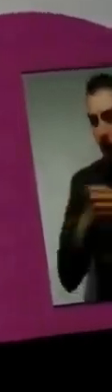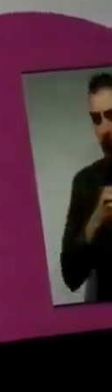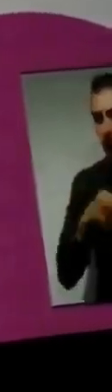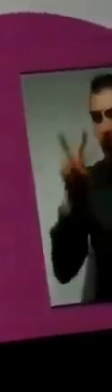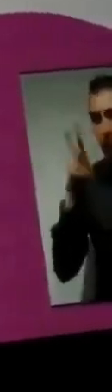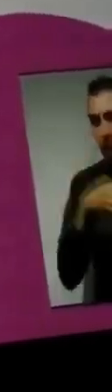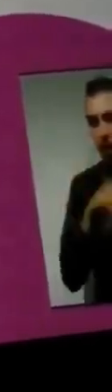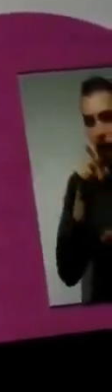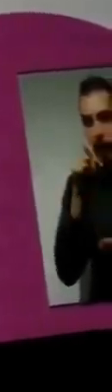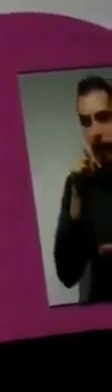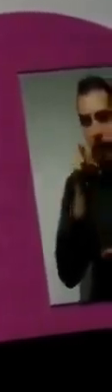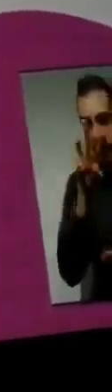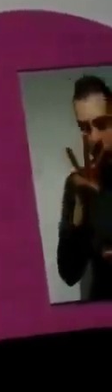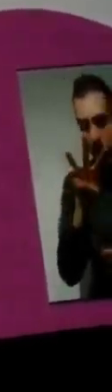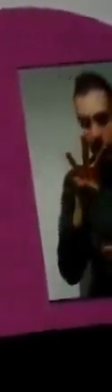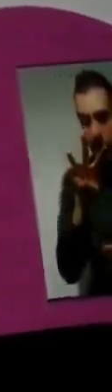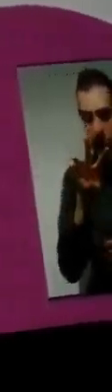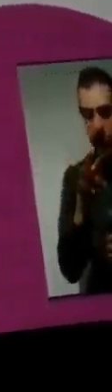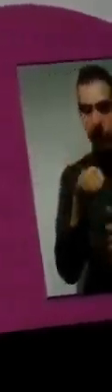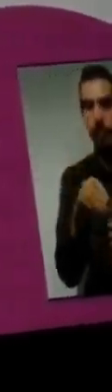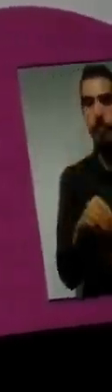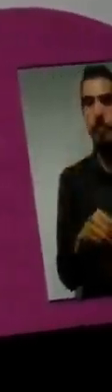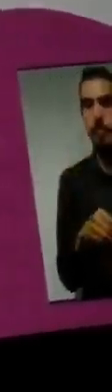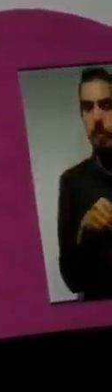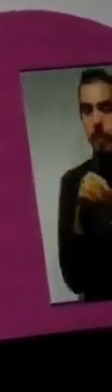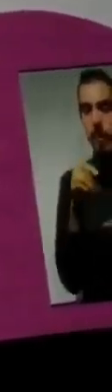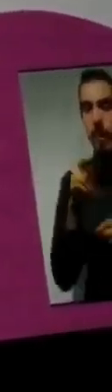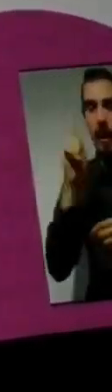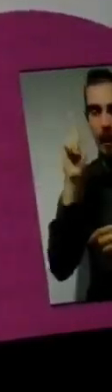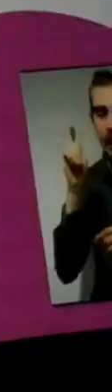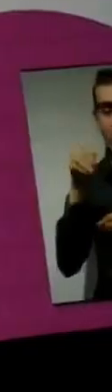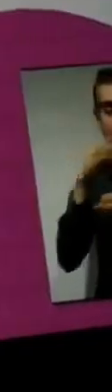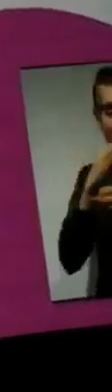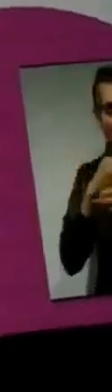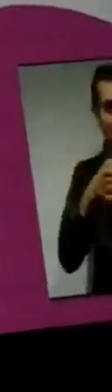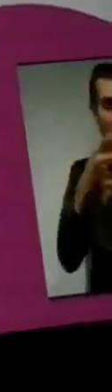ahorita tenemos en proyecto, ya a punto de licitar.